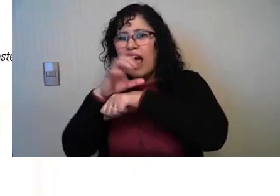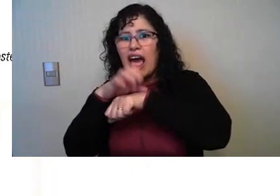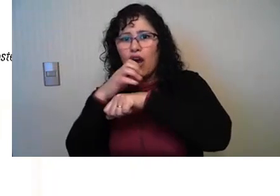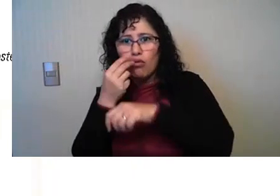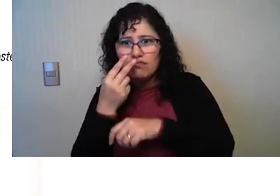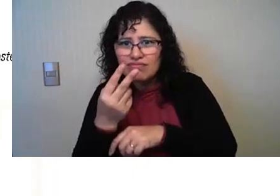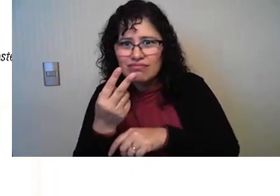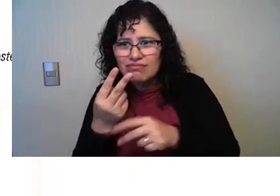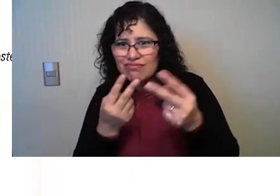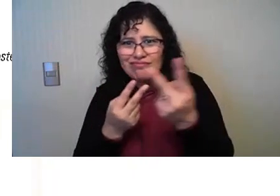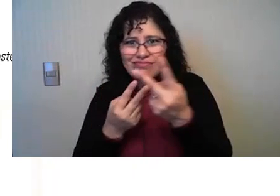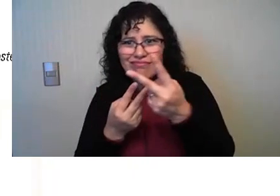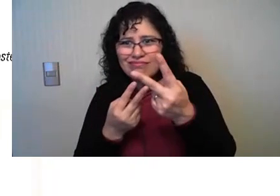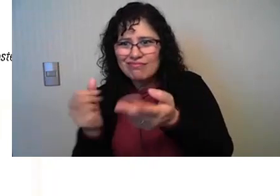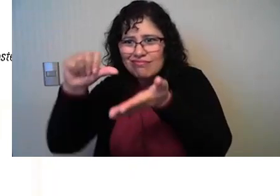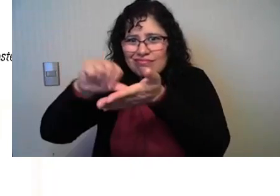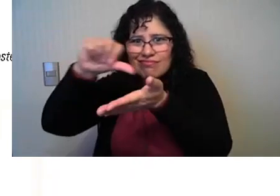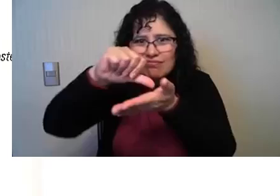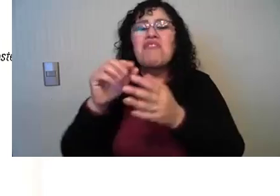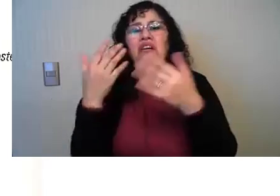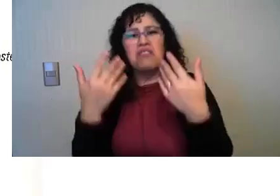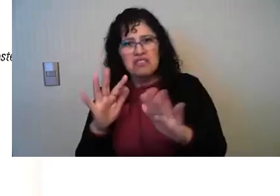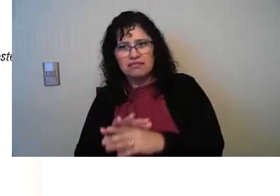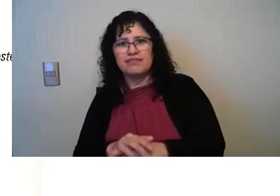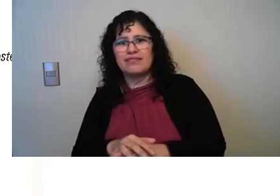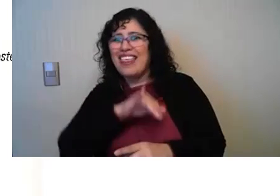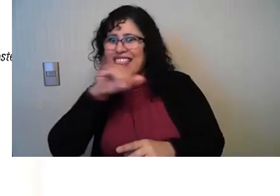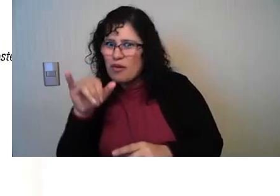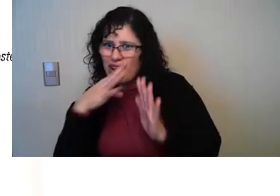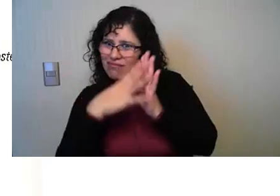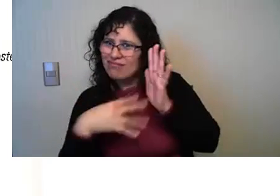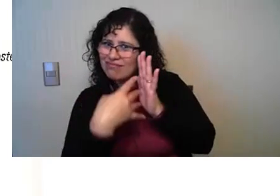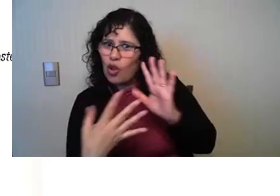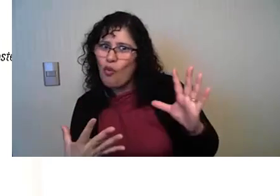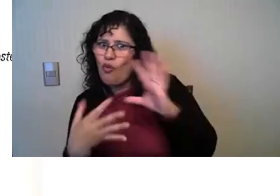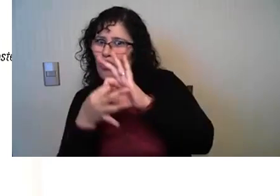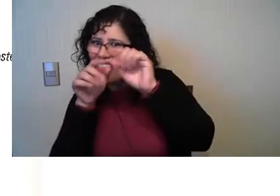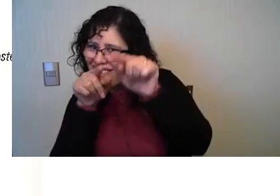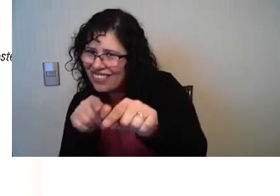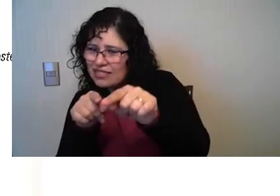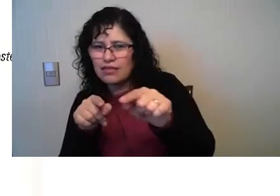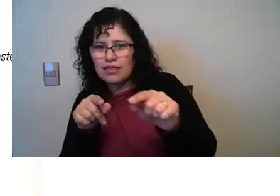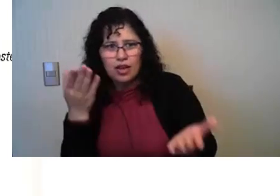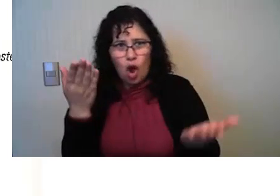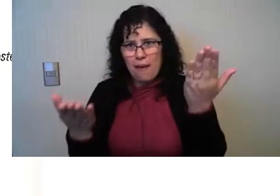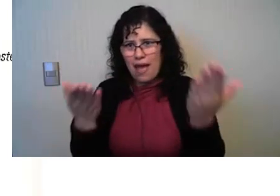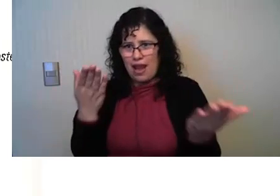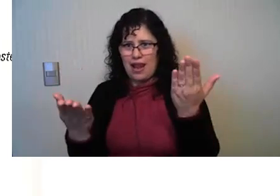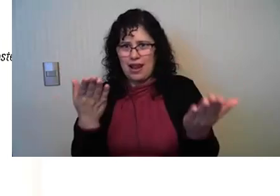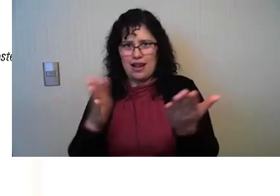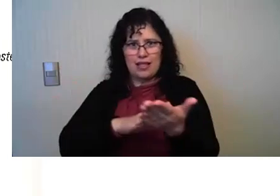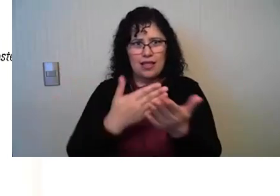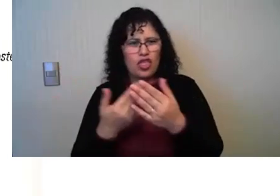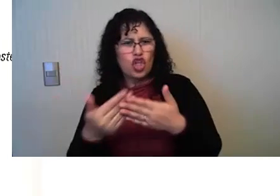Ahí están los dos núcleos. Bueno, así sucesivamente lo van a encontrar cada uno de ellos.